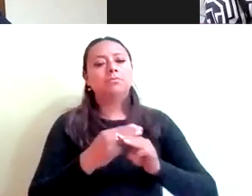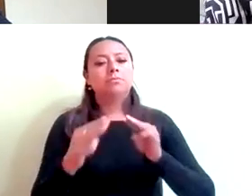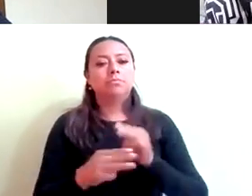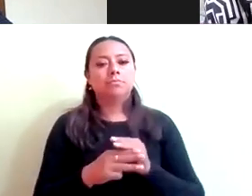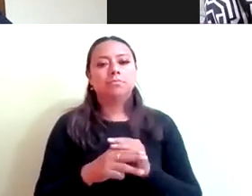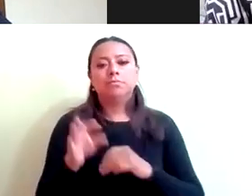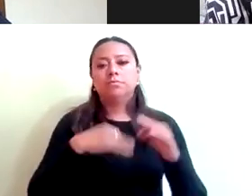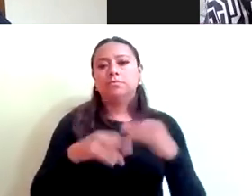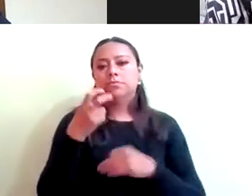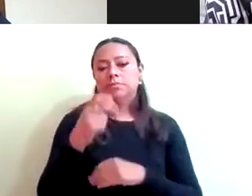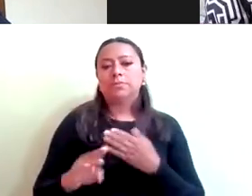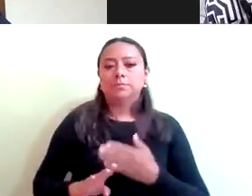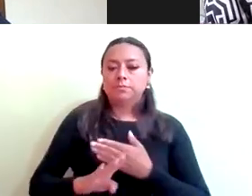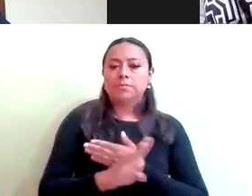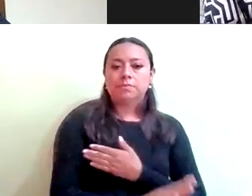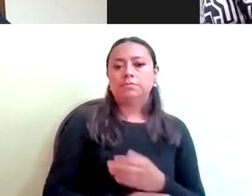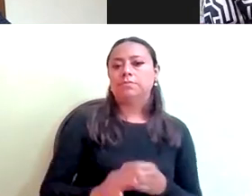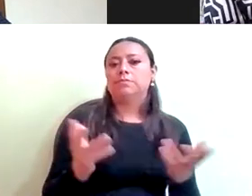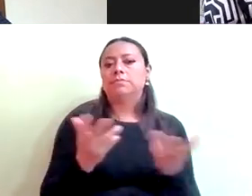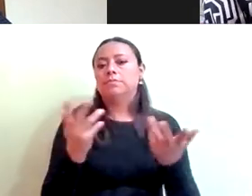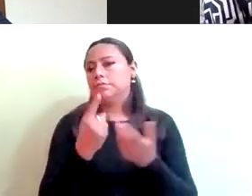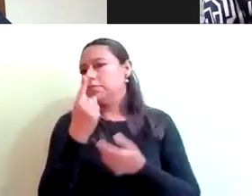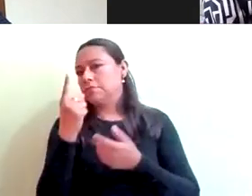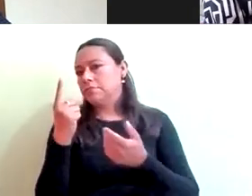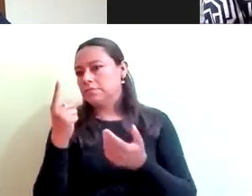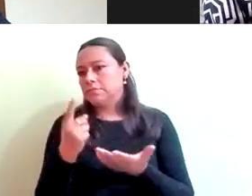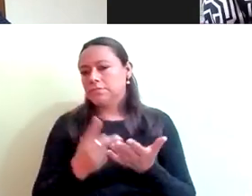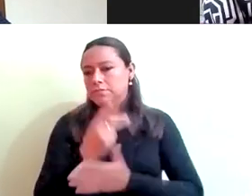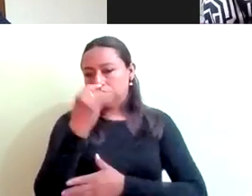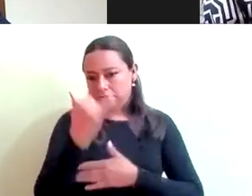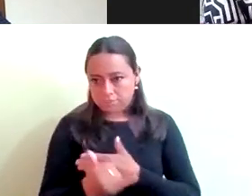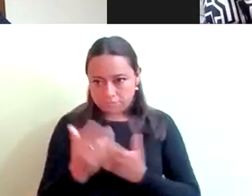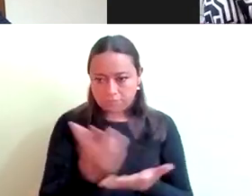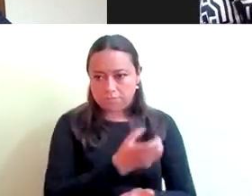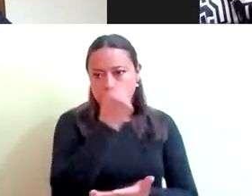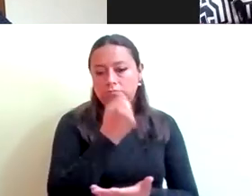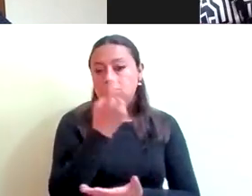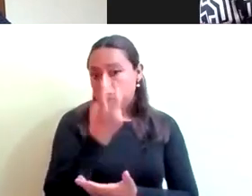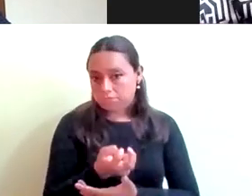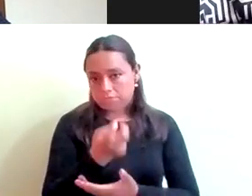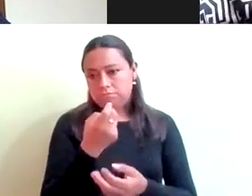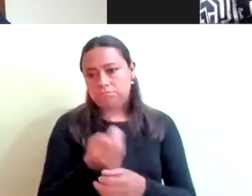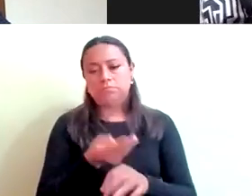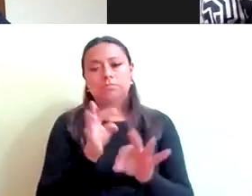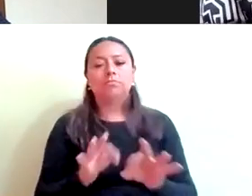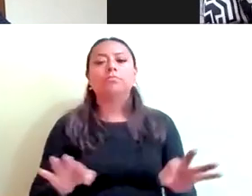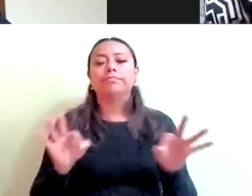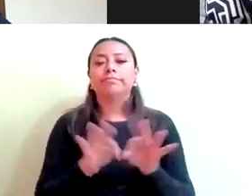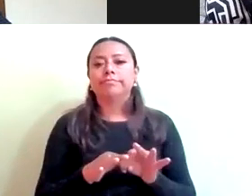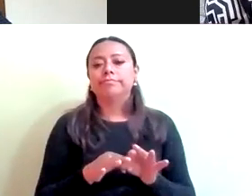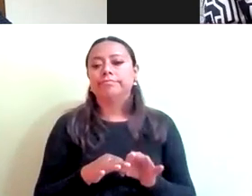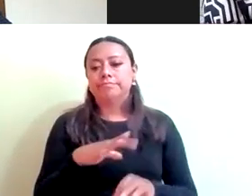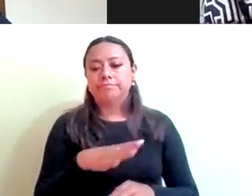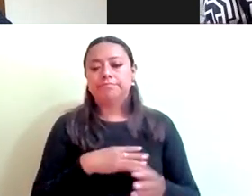impida llevar a cabo algún proyecto ganador. Esto es sumamente importante y queda en el